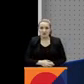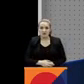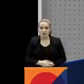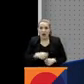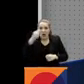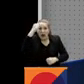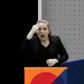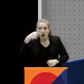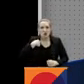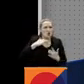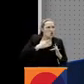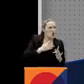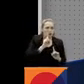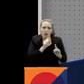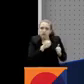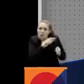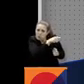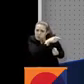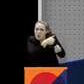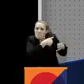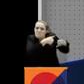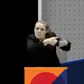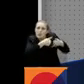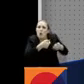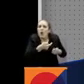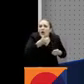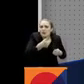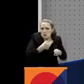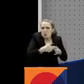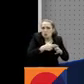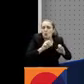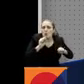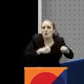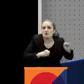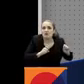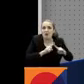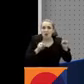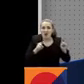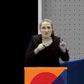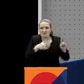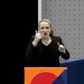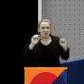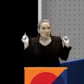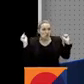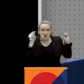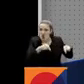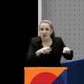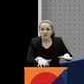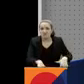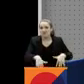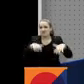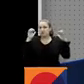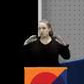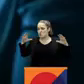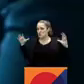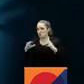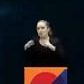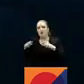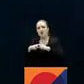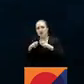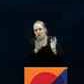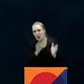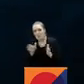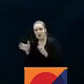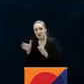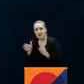que estoy dolido. Los que tienen poder en el género ninguno debería ir, es decir, todos porque somos un movimiento.